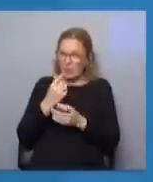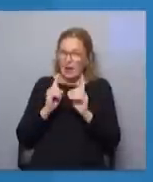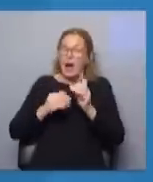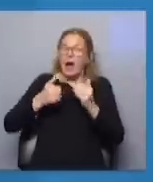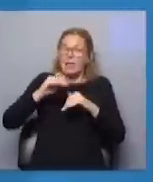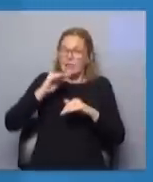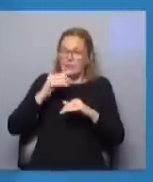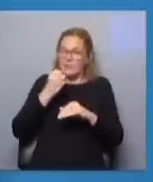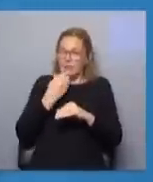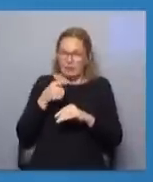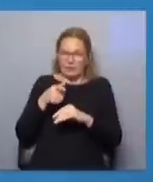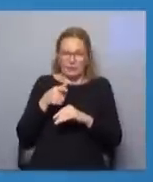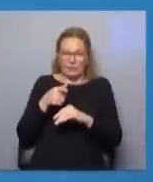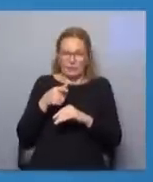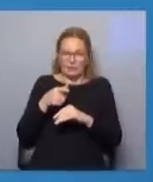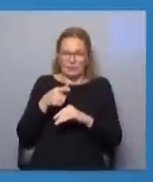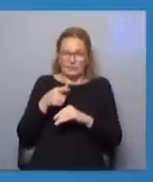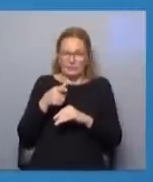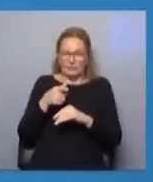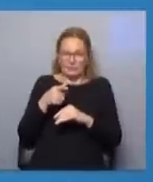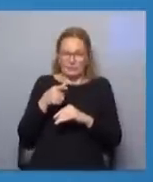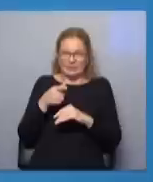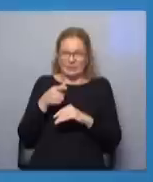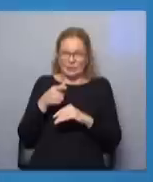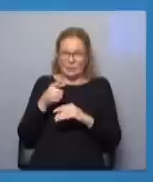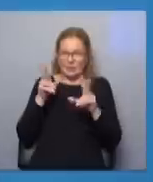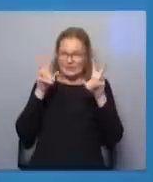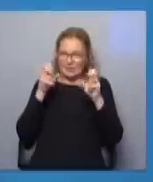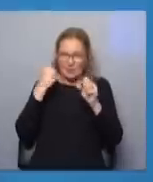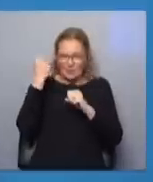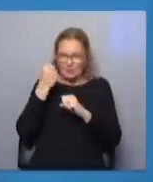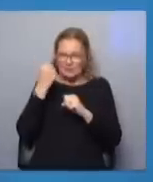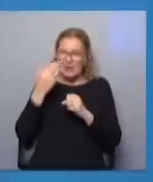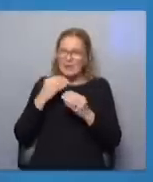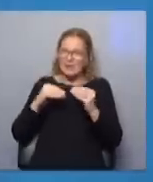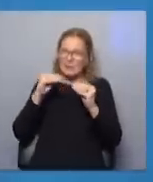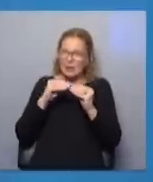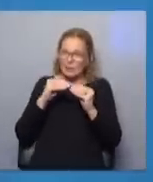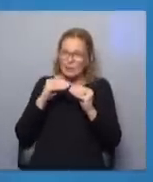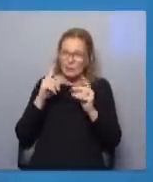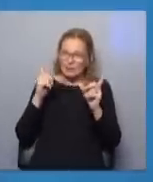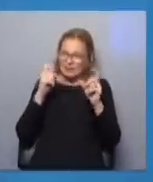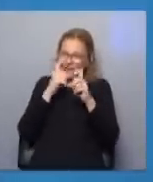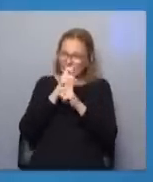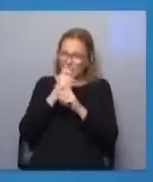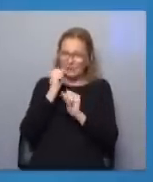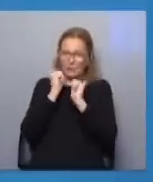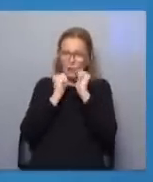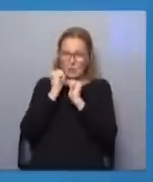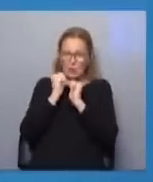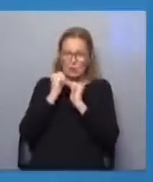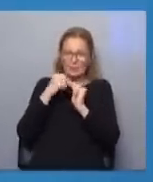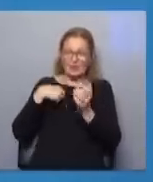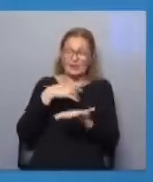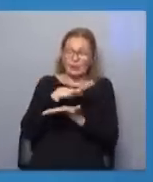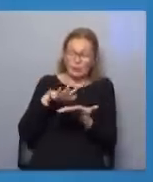ese tiene que ser el del el tema central y además cuanto más se complica la situación económica y social